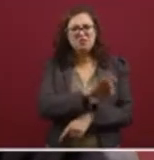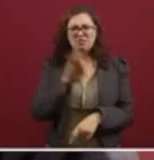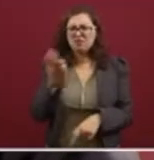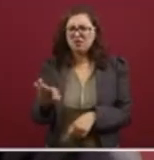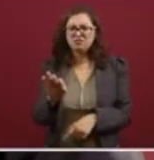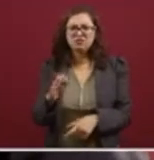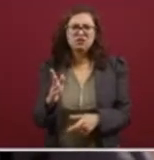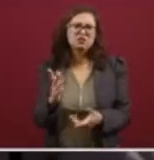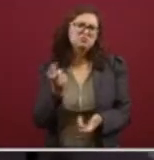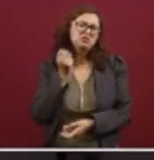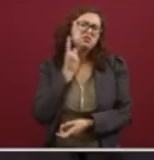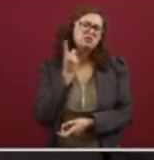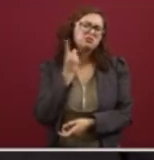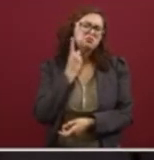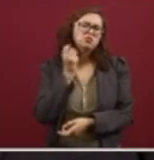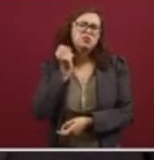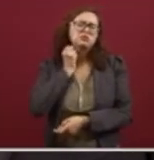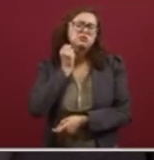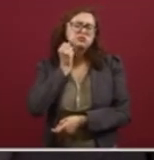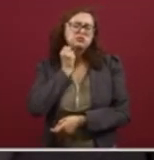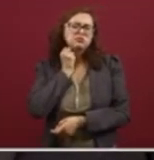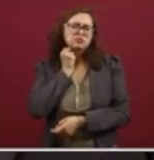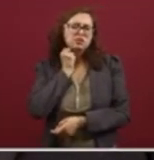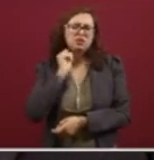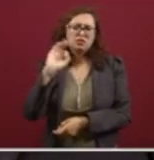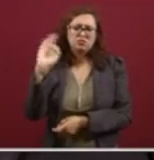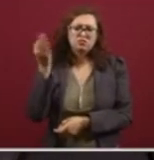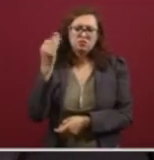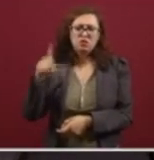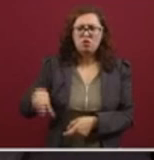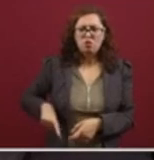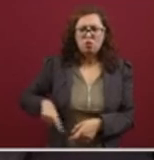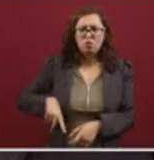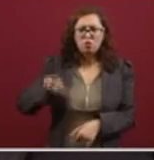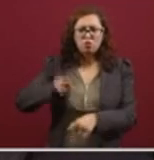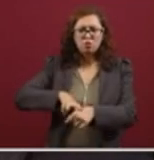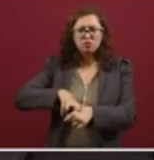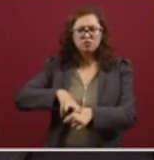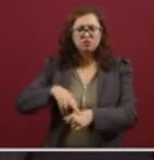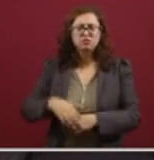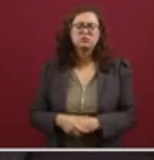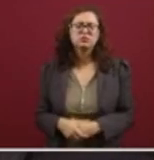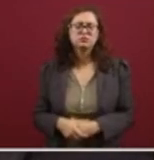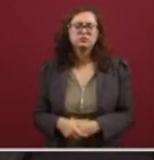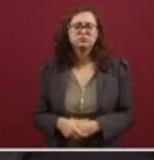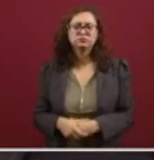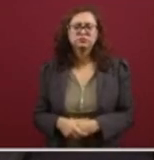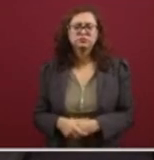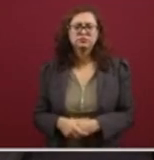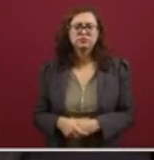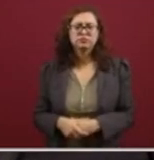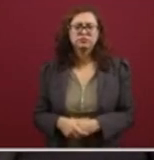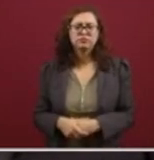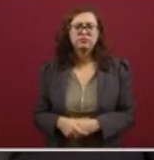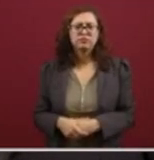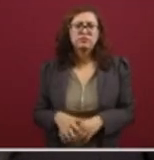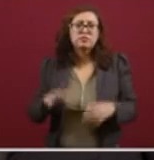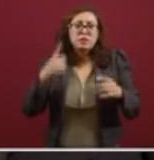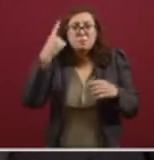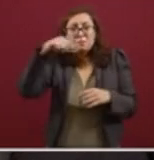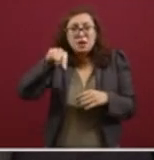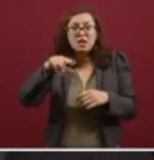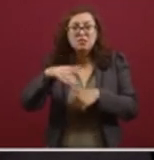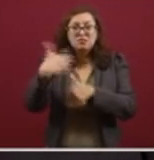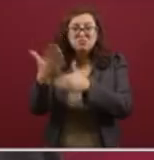se lleve a cabo en el mismo día de la elección intermedia federal, la cual, dijo, no tiene más propósito que el evitar un